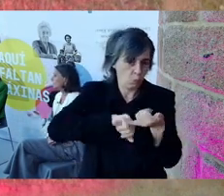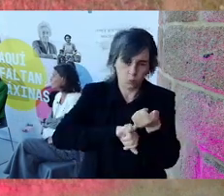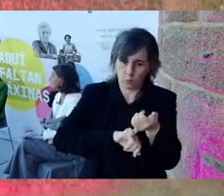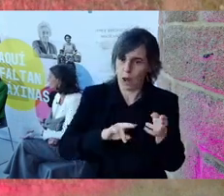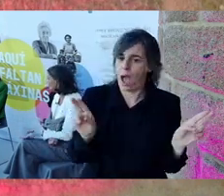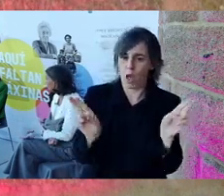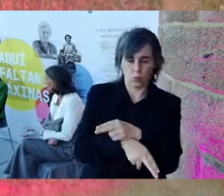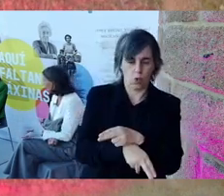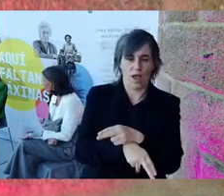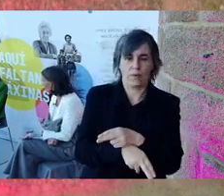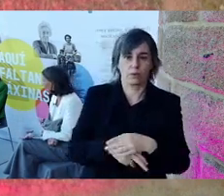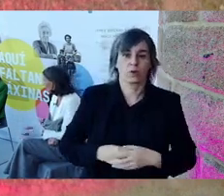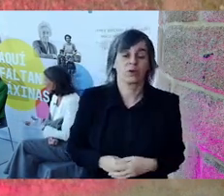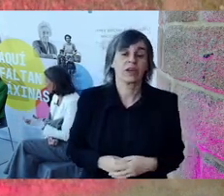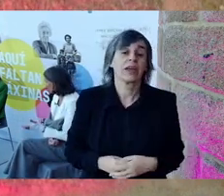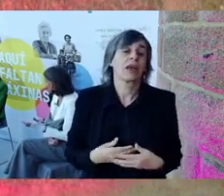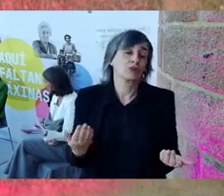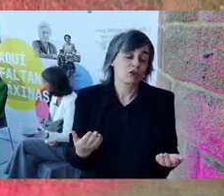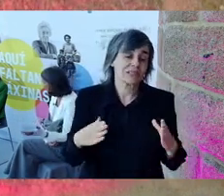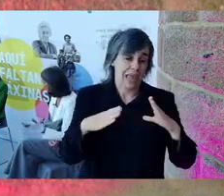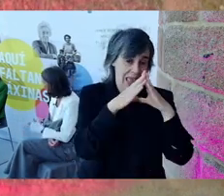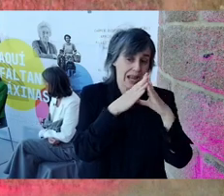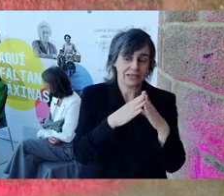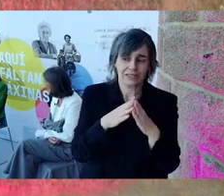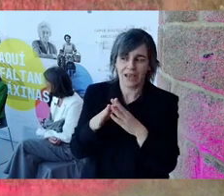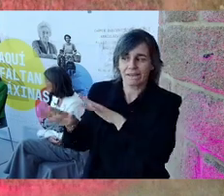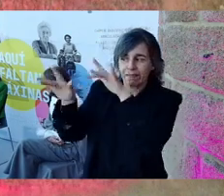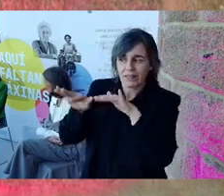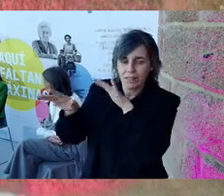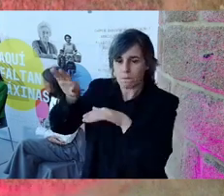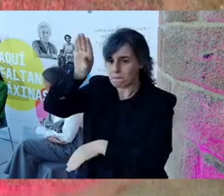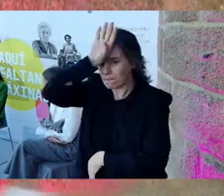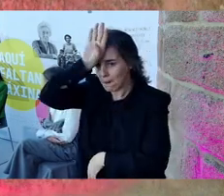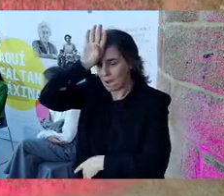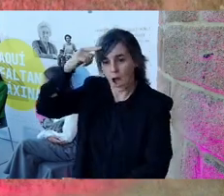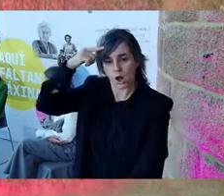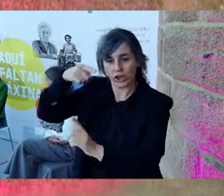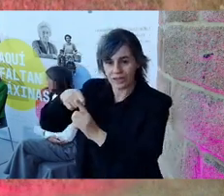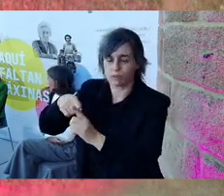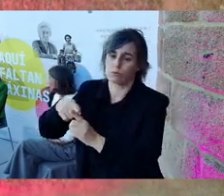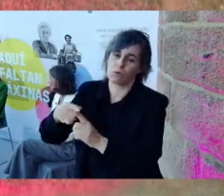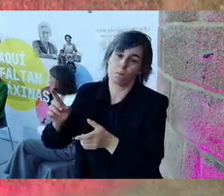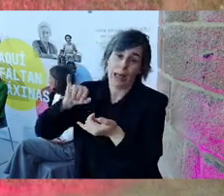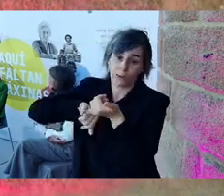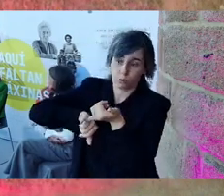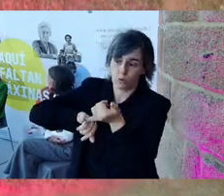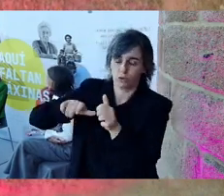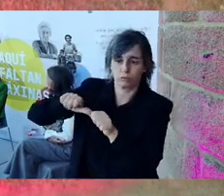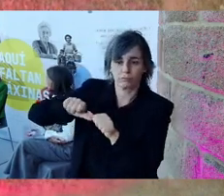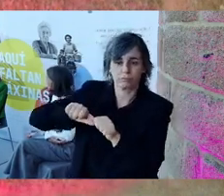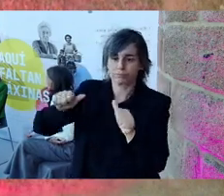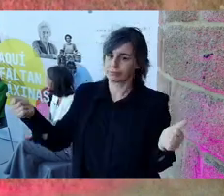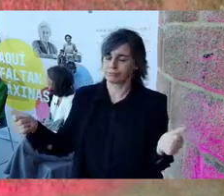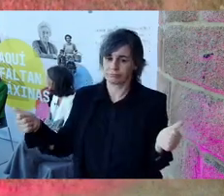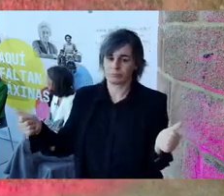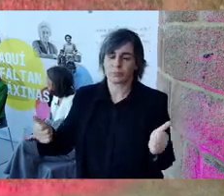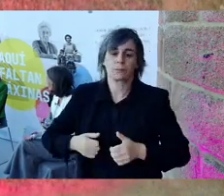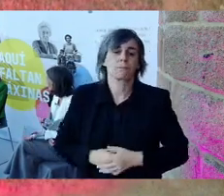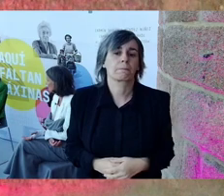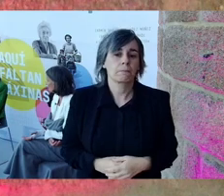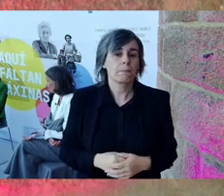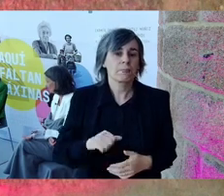bodas de malditas y la que influye ante el papado para que sea disuelto el matrimonio, y lo consigue. Que